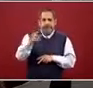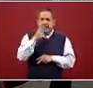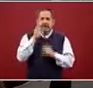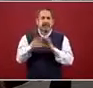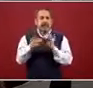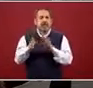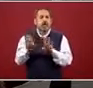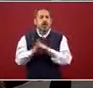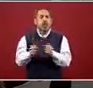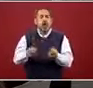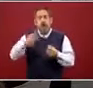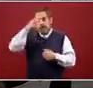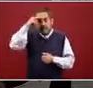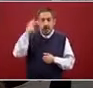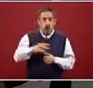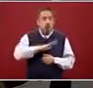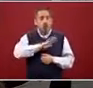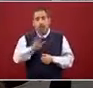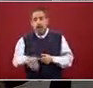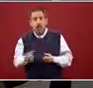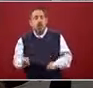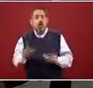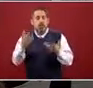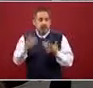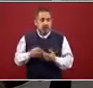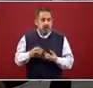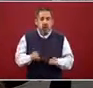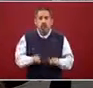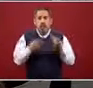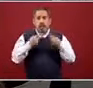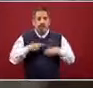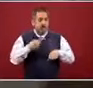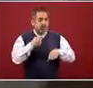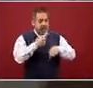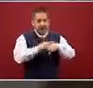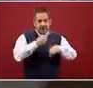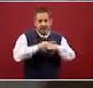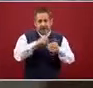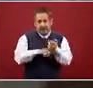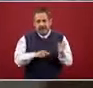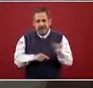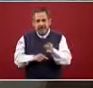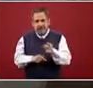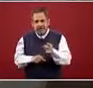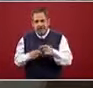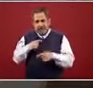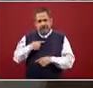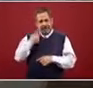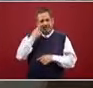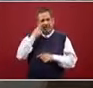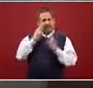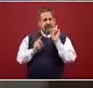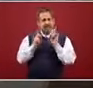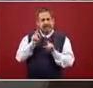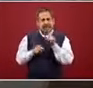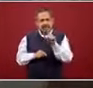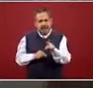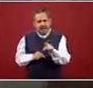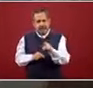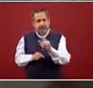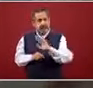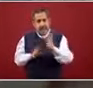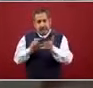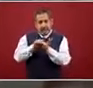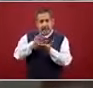donde ponía los casos de México, las muertes que ha habido, los casos que están presentes, pero me surge un poco la inquietud si ya se